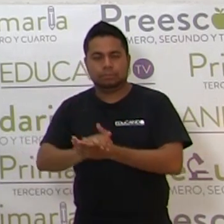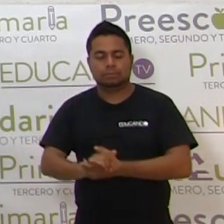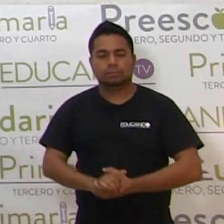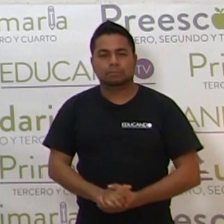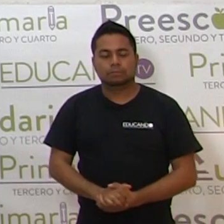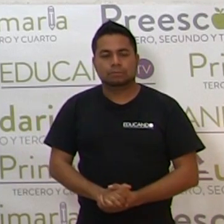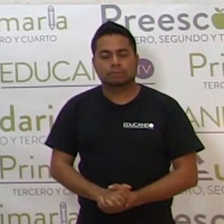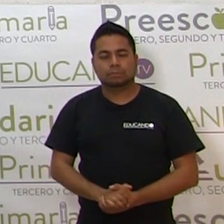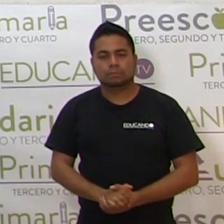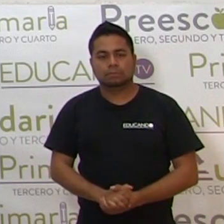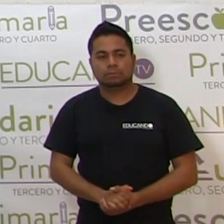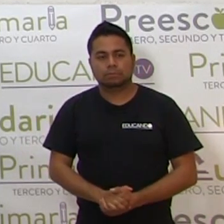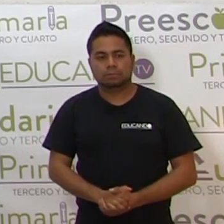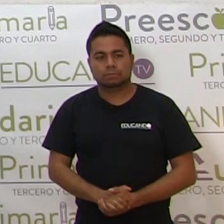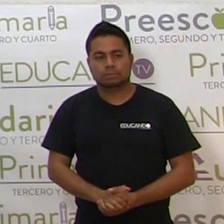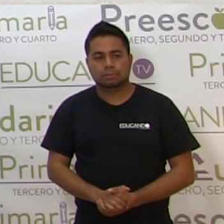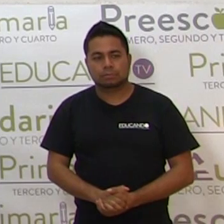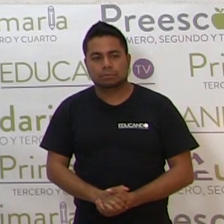Mi,